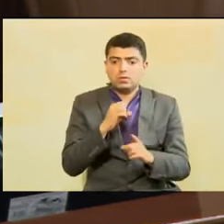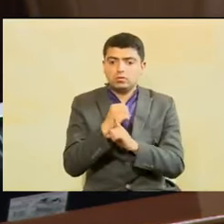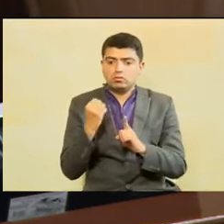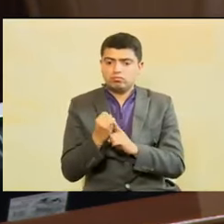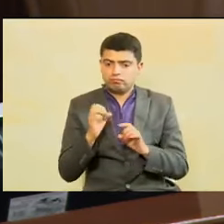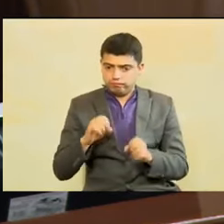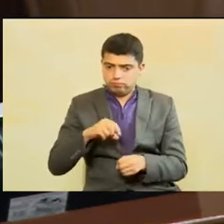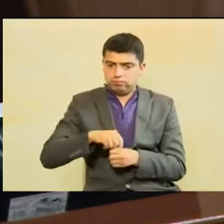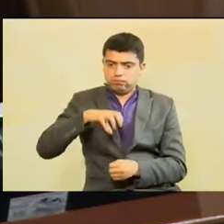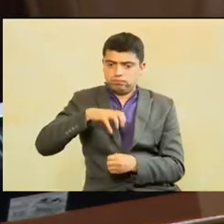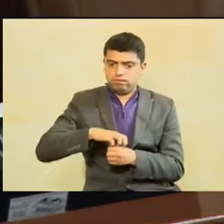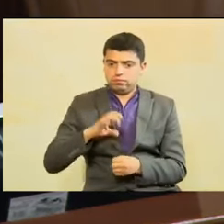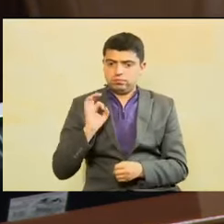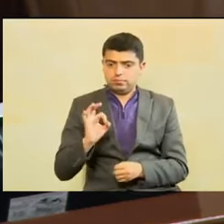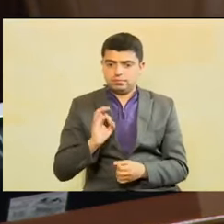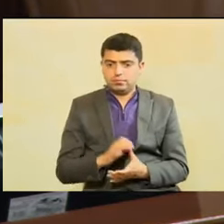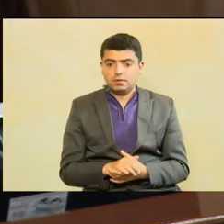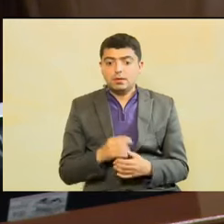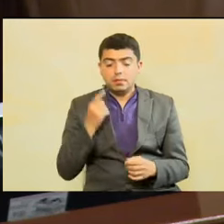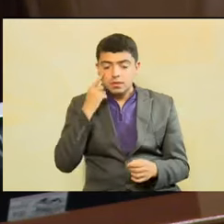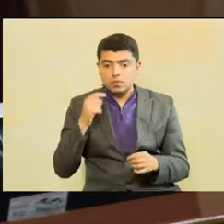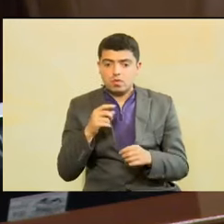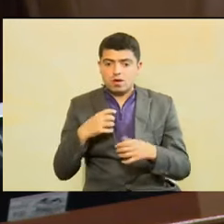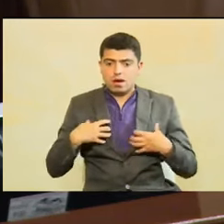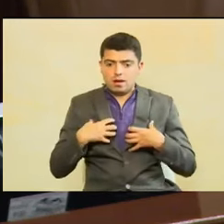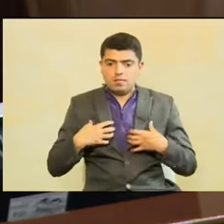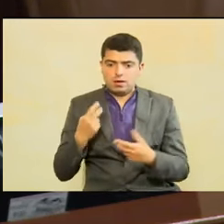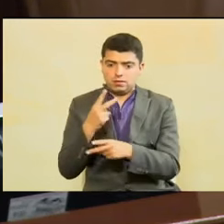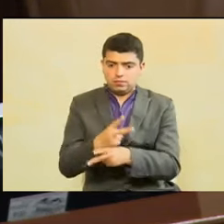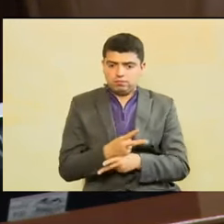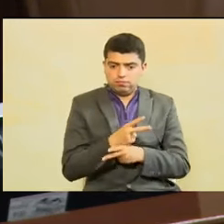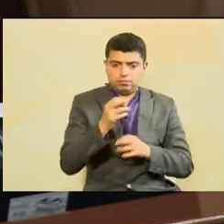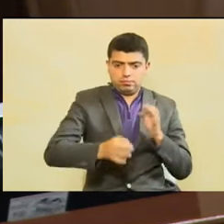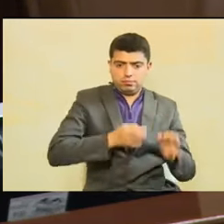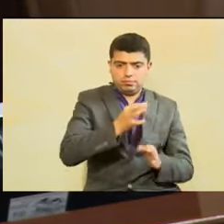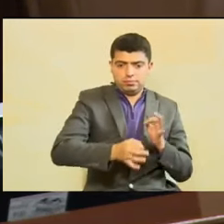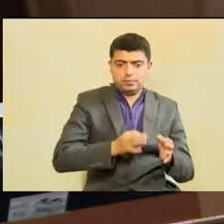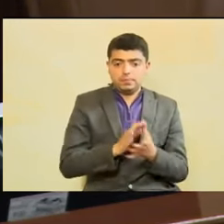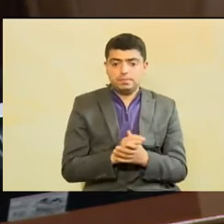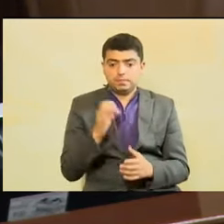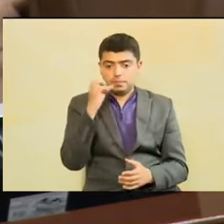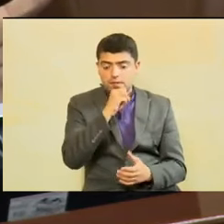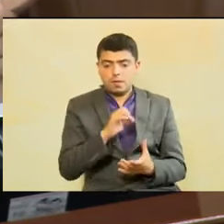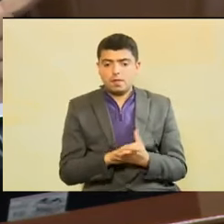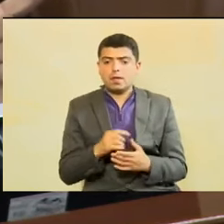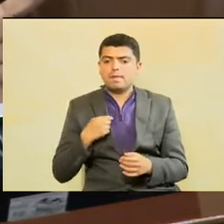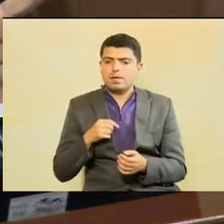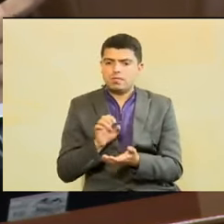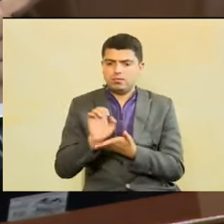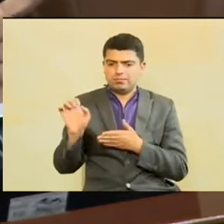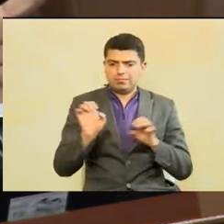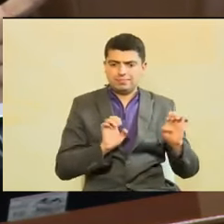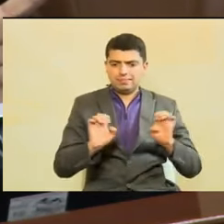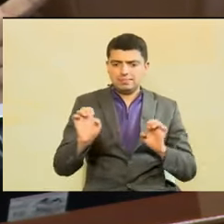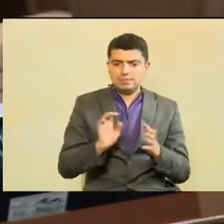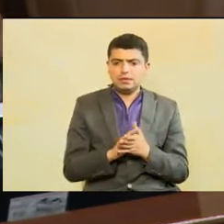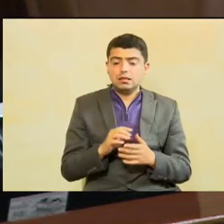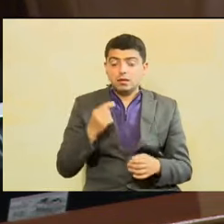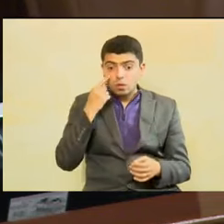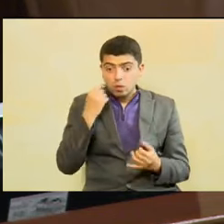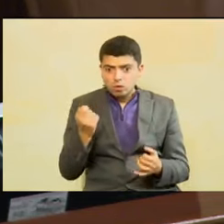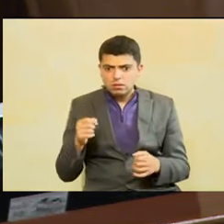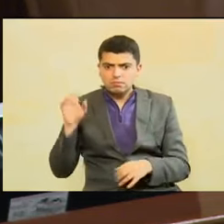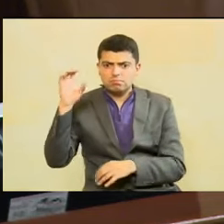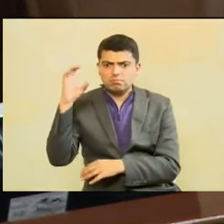civilizada en defensa de los animales y ando La decepción a esa ley de protección animal